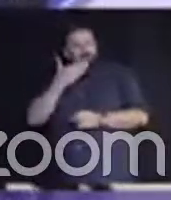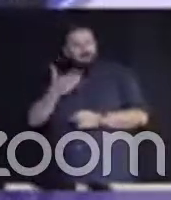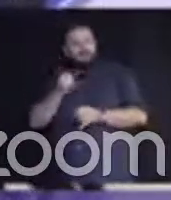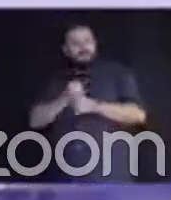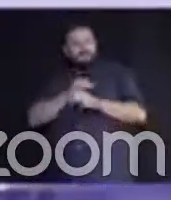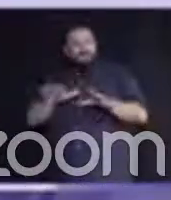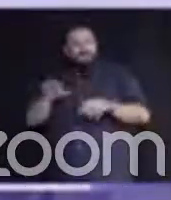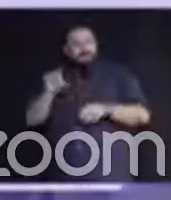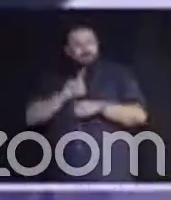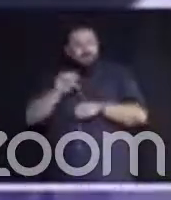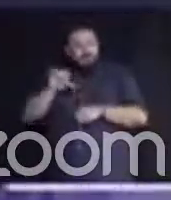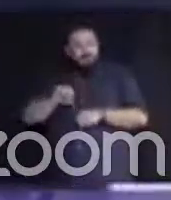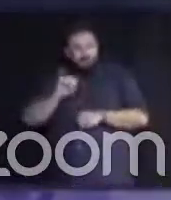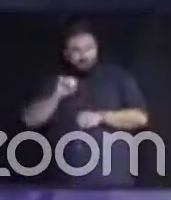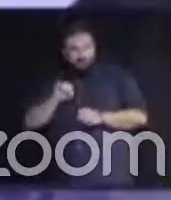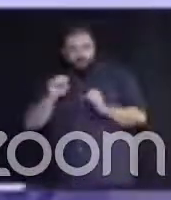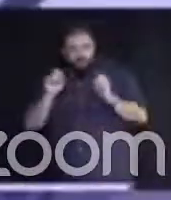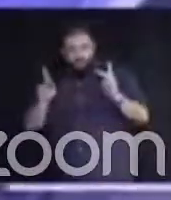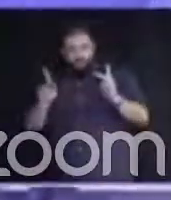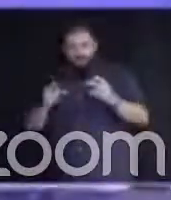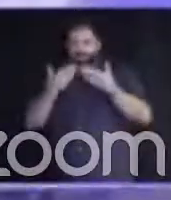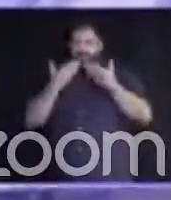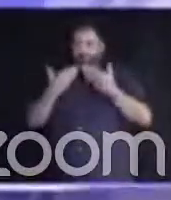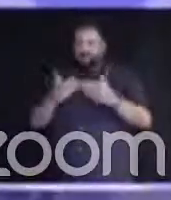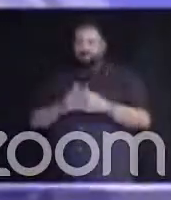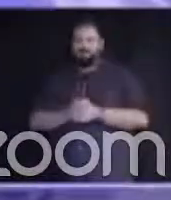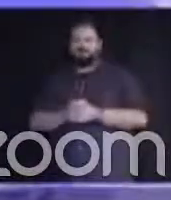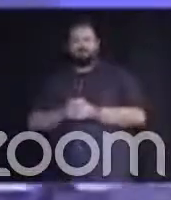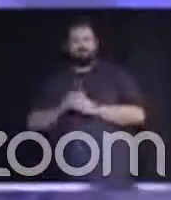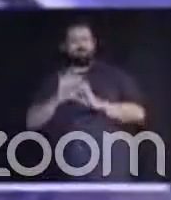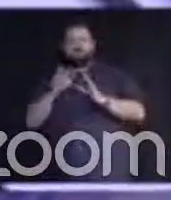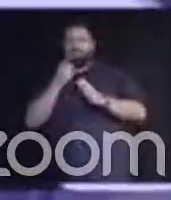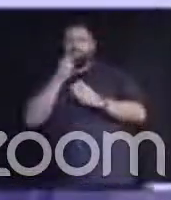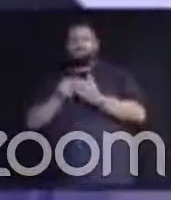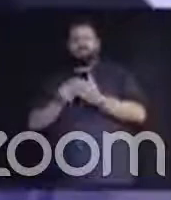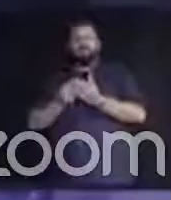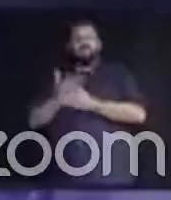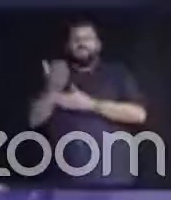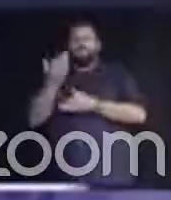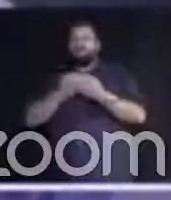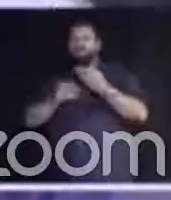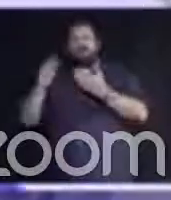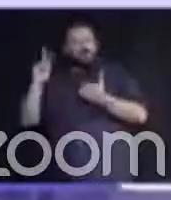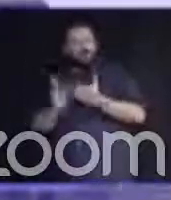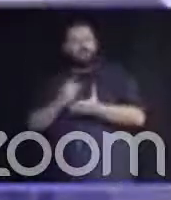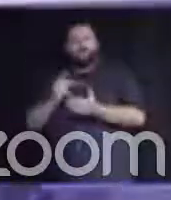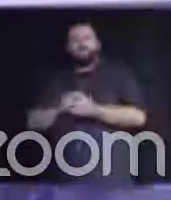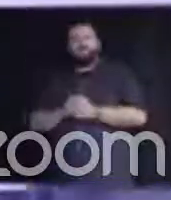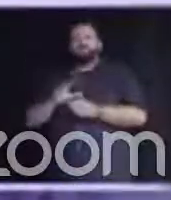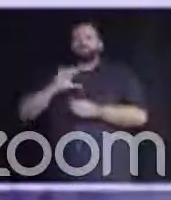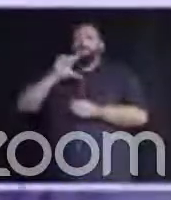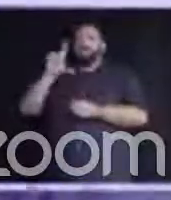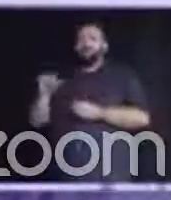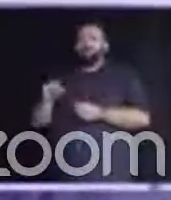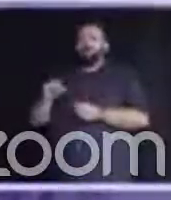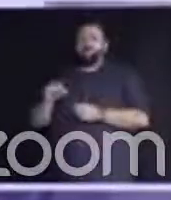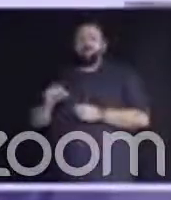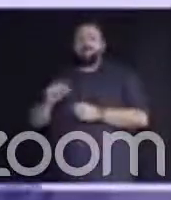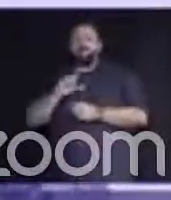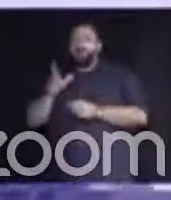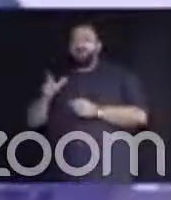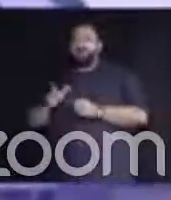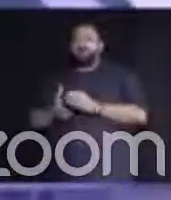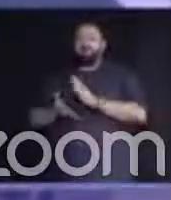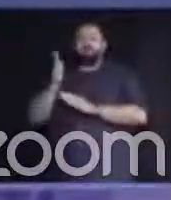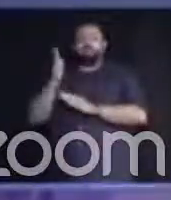de la información de hoy. ¿Estamos? Bueno, es que dije, saliendo, les tengo que decir otra vez, porque luego se